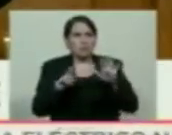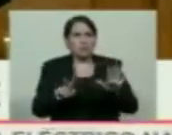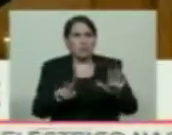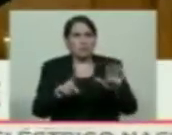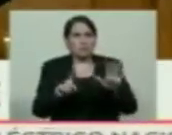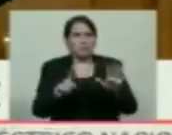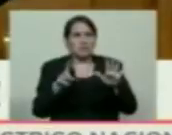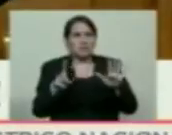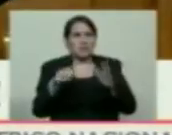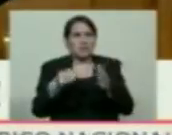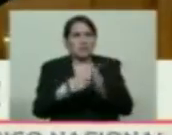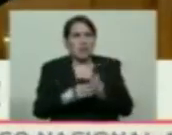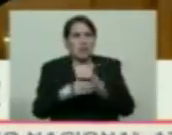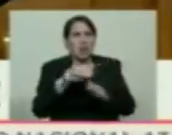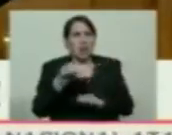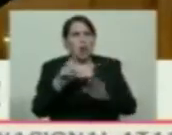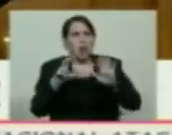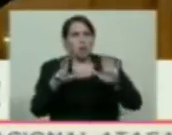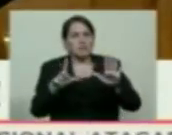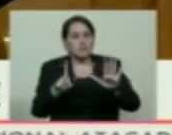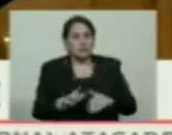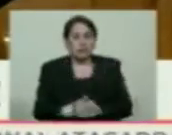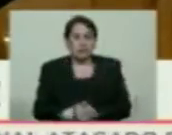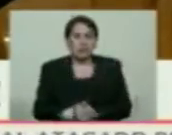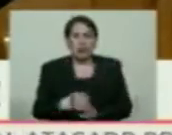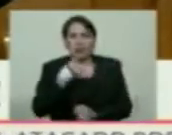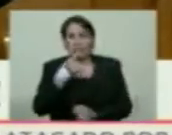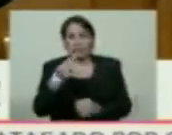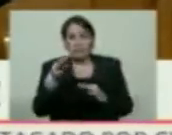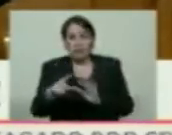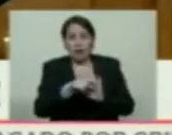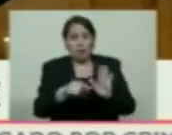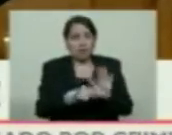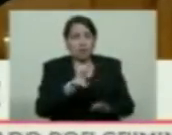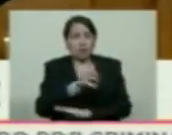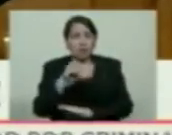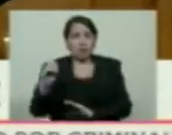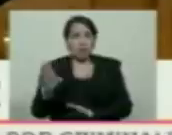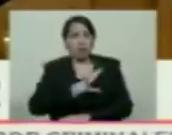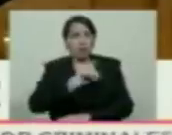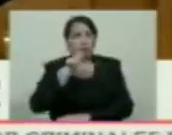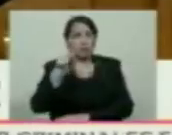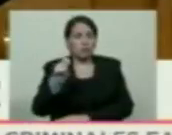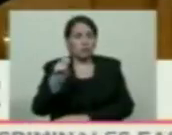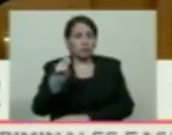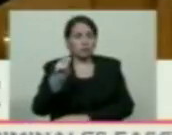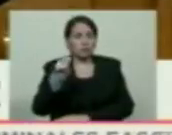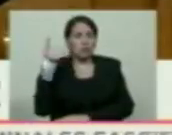16.726.086, a los fines de que se determine lo conducente según lo previsto en el artículo 200 de la Constitución de la República Bolivariana de